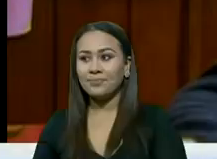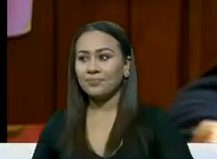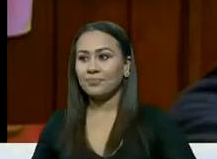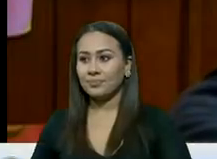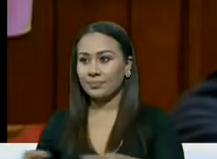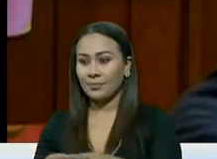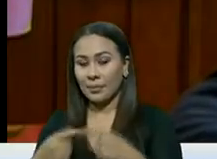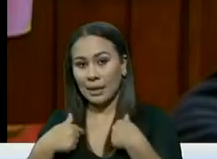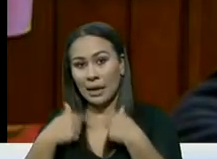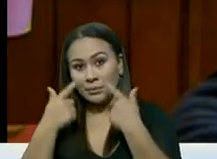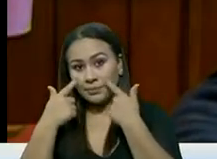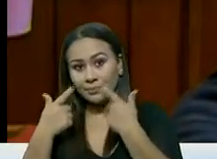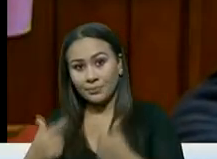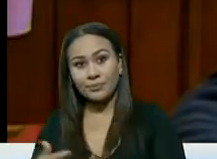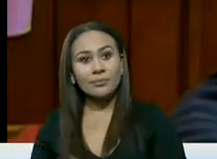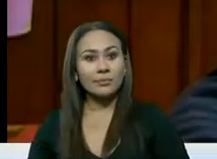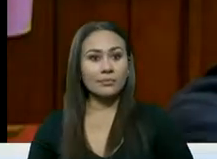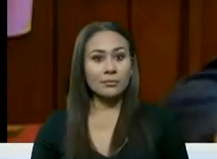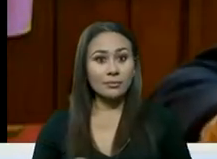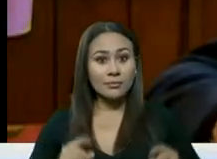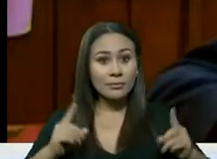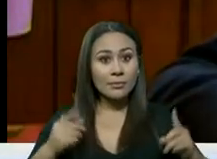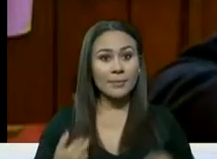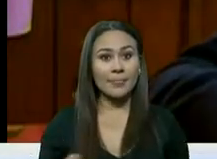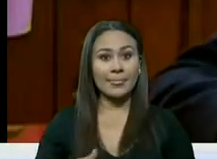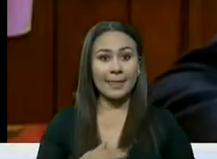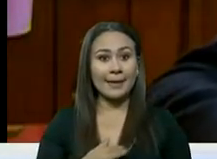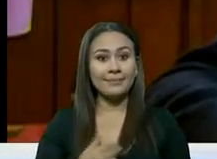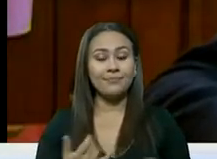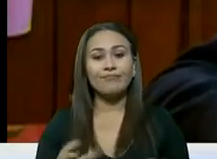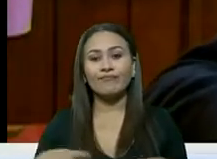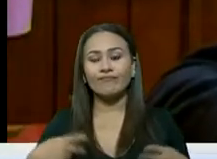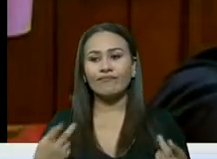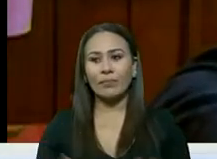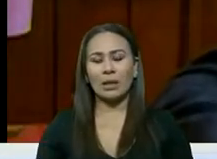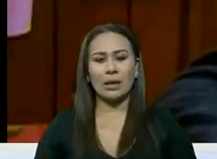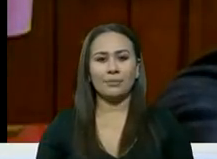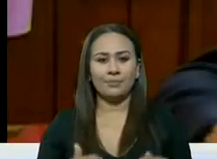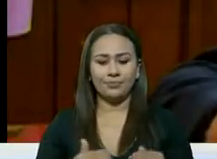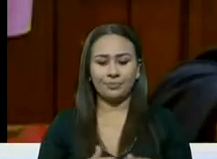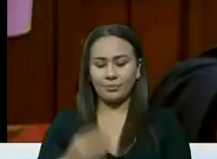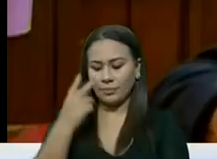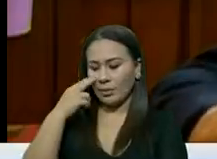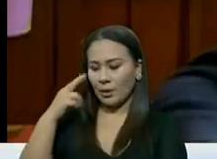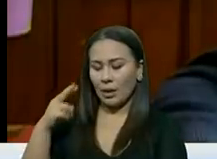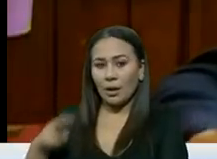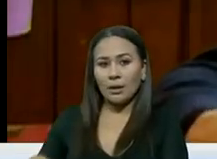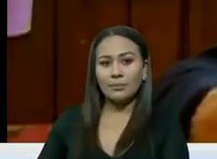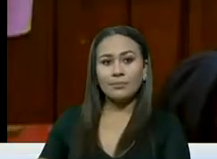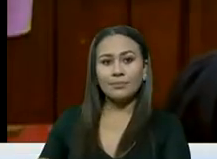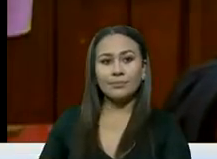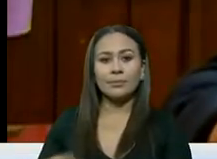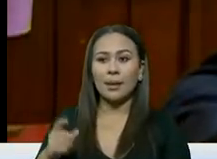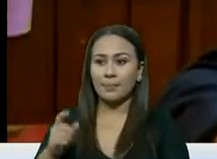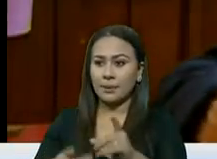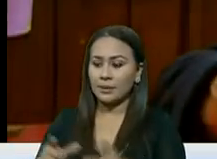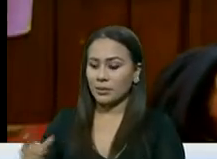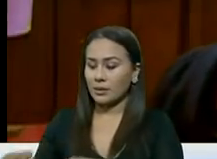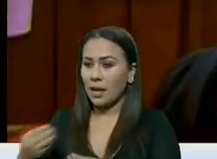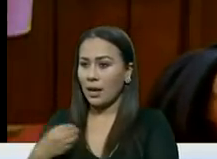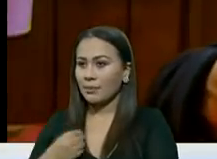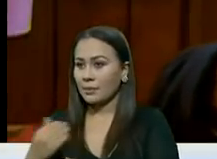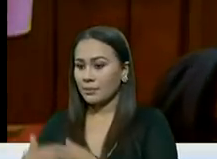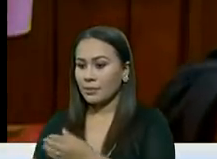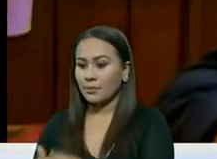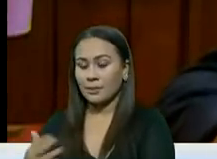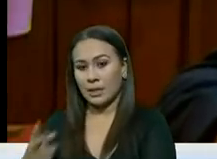que éramos una especie de fenómeno. Nosotros hemos vivido una realidad así como se nos presentaba, con la historia de la gente, la hacienda,